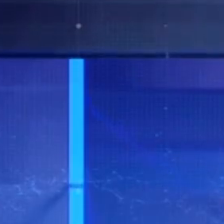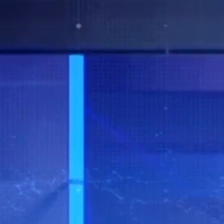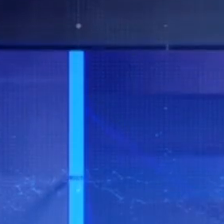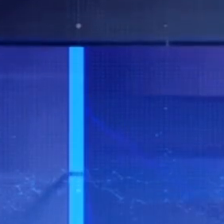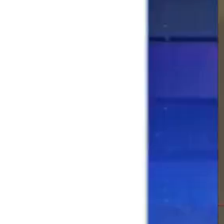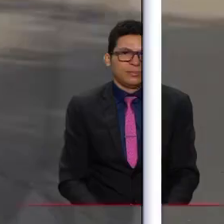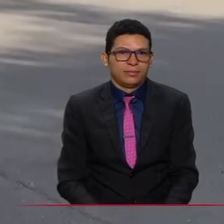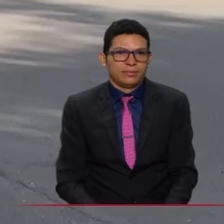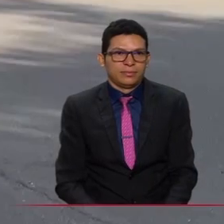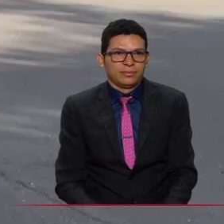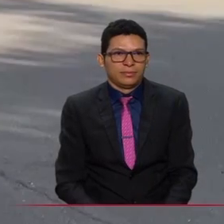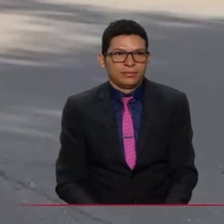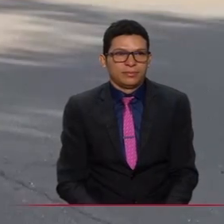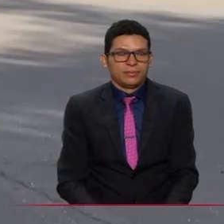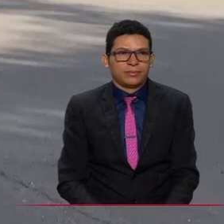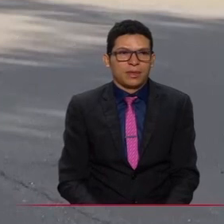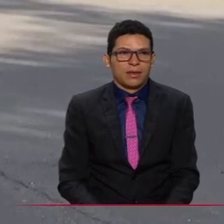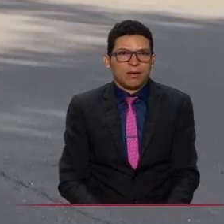negociaciones.